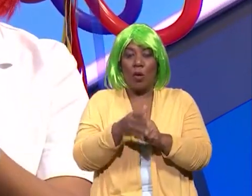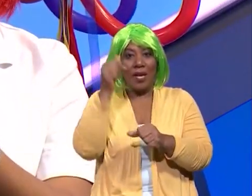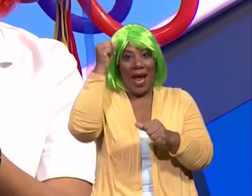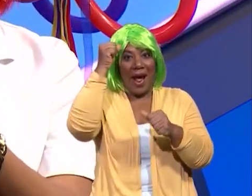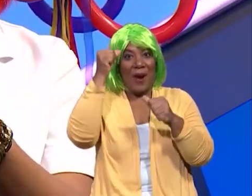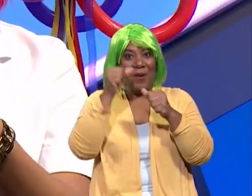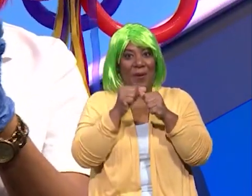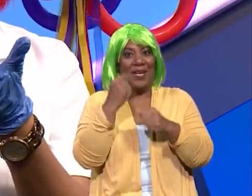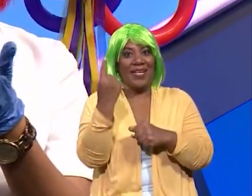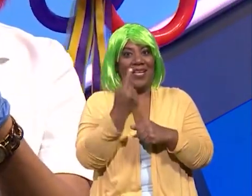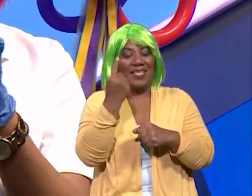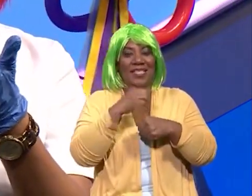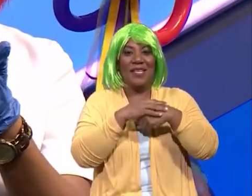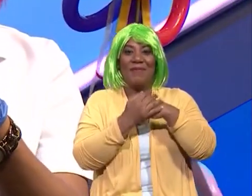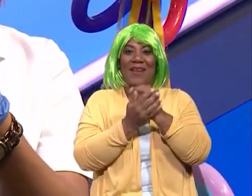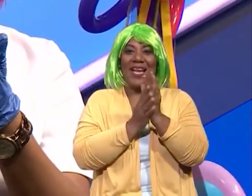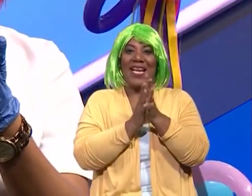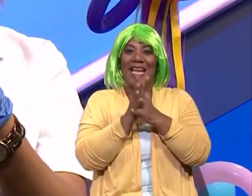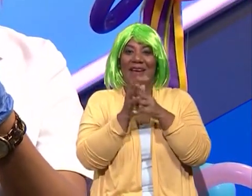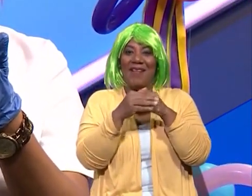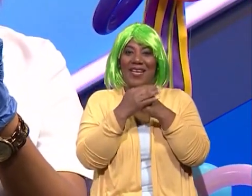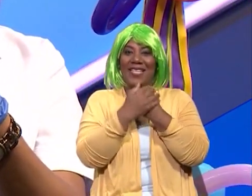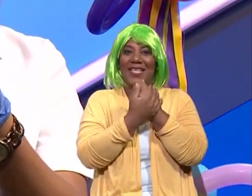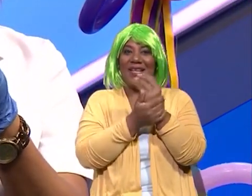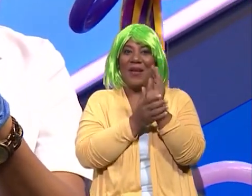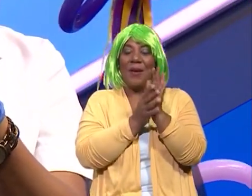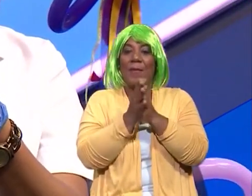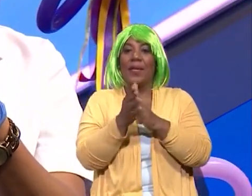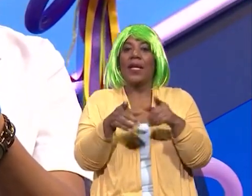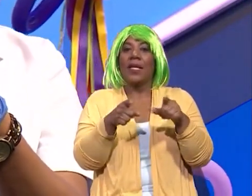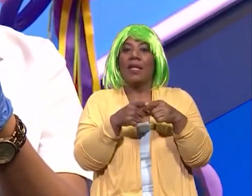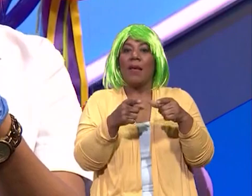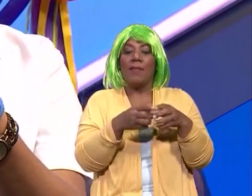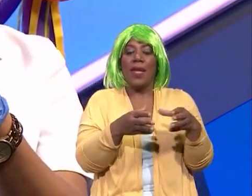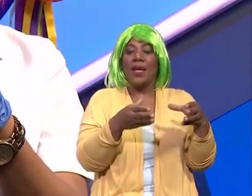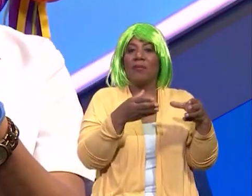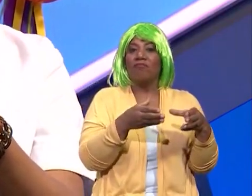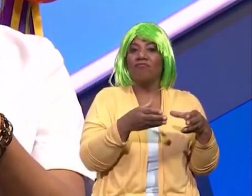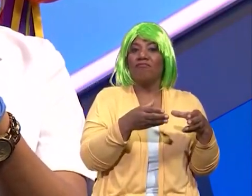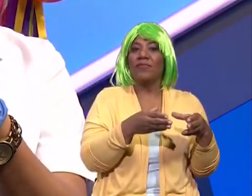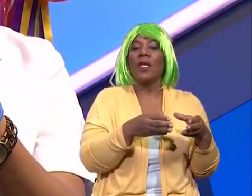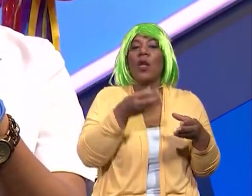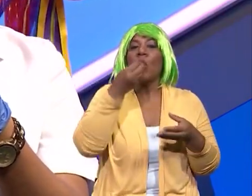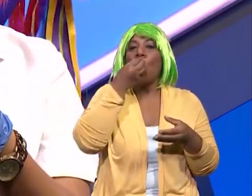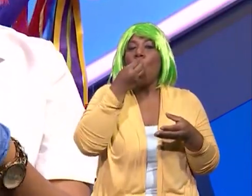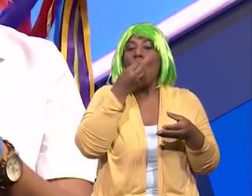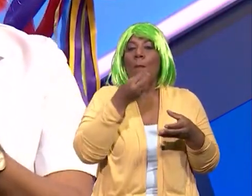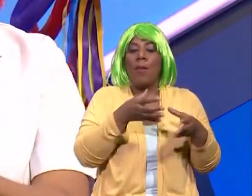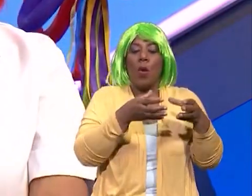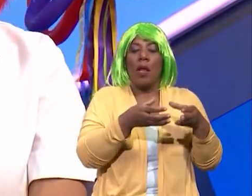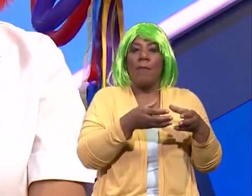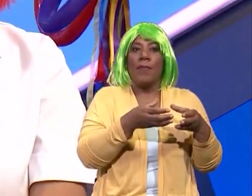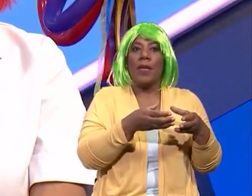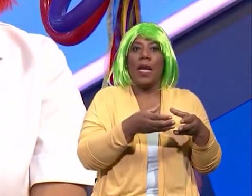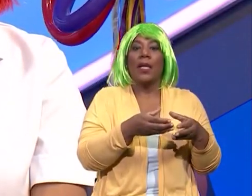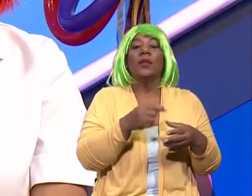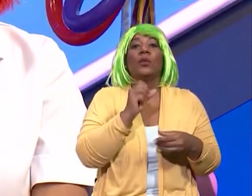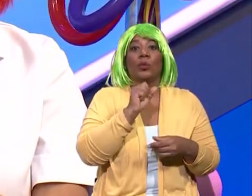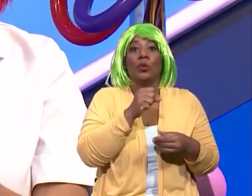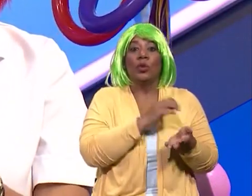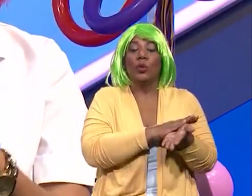las manos. Pero nosotros utilizamos el jabón para lavar los platos, para quitar esa grasita, ¿verdad? De la comida. La